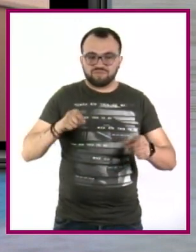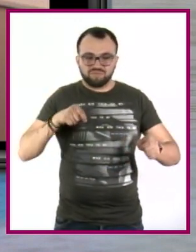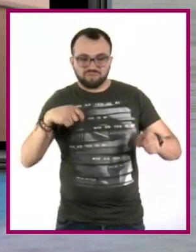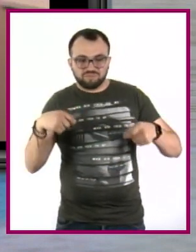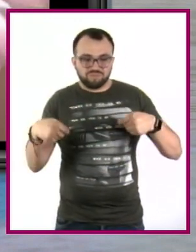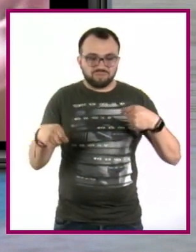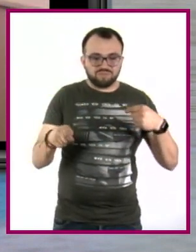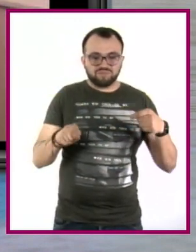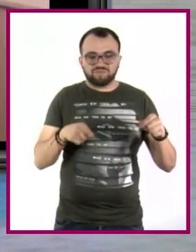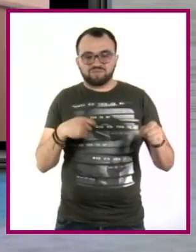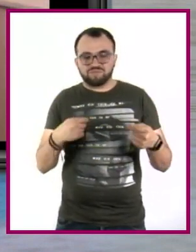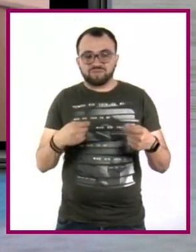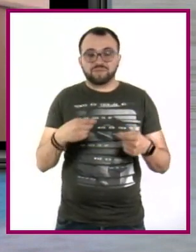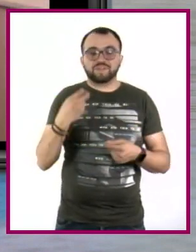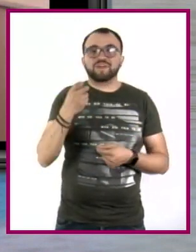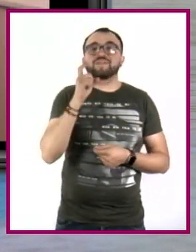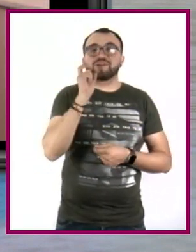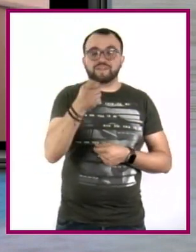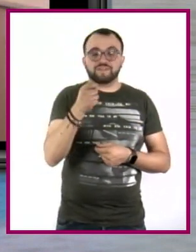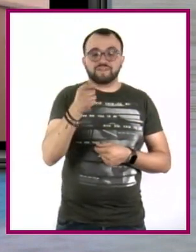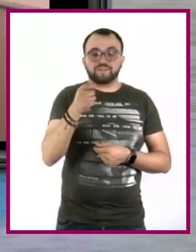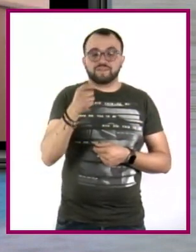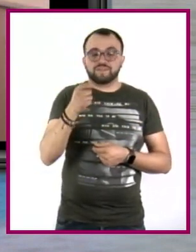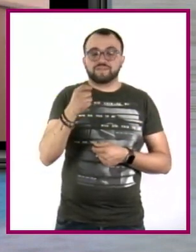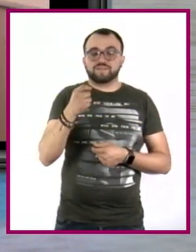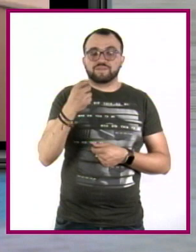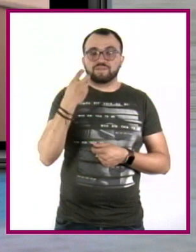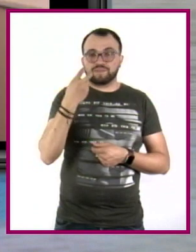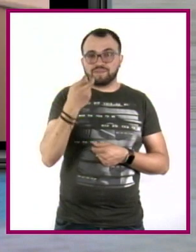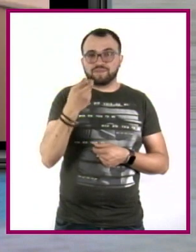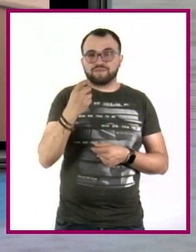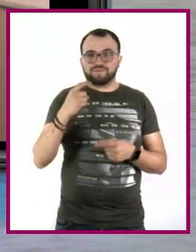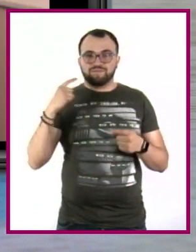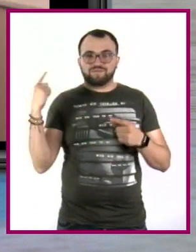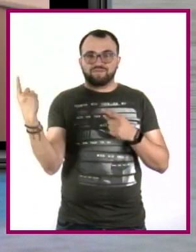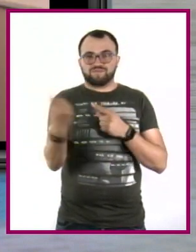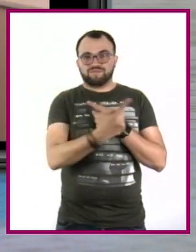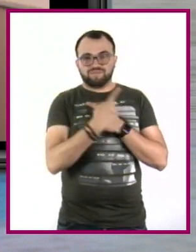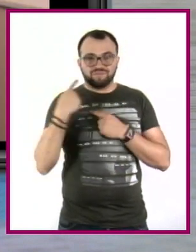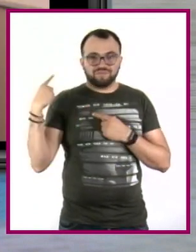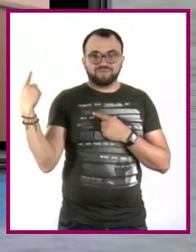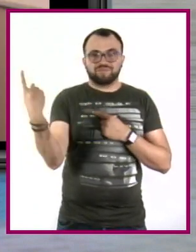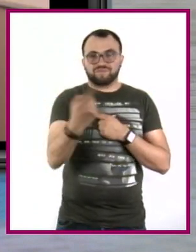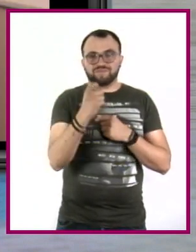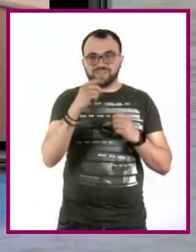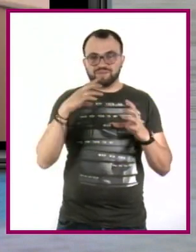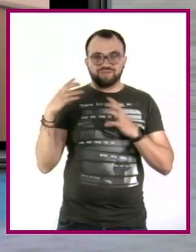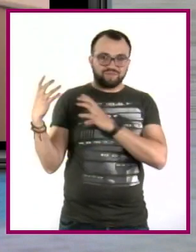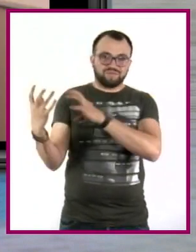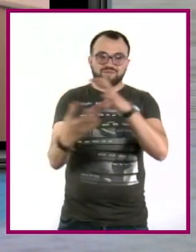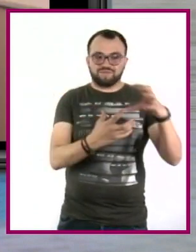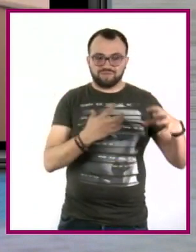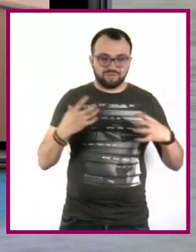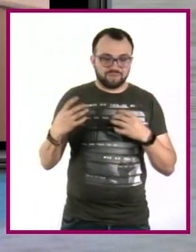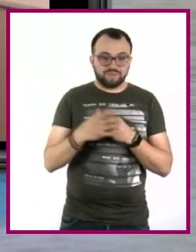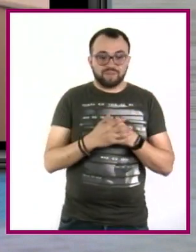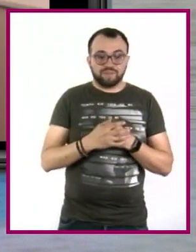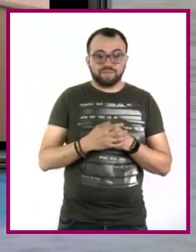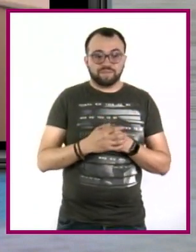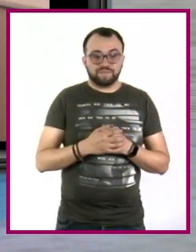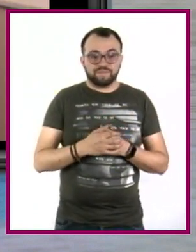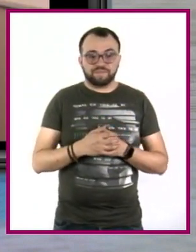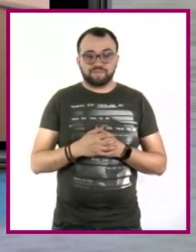Y es el hecho de que la Estación Espacial Internacional está dando vuelta a la Tierra, ¿sí? Y con, pues una